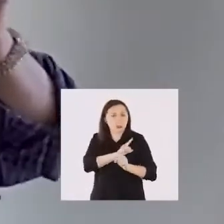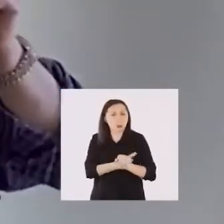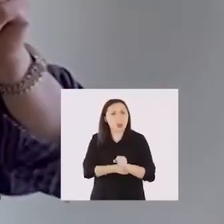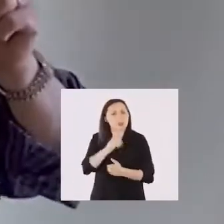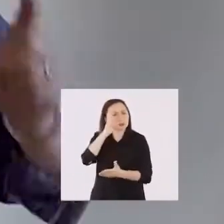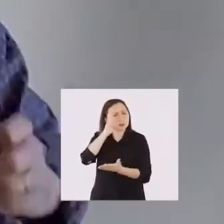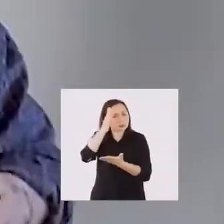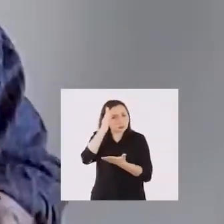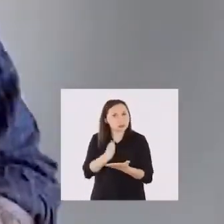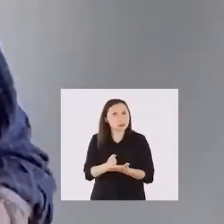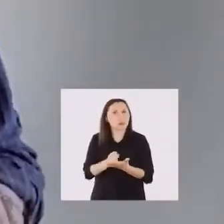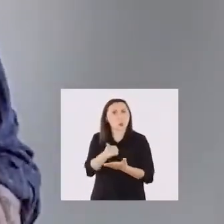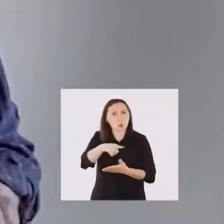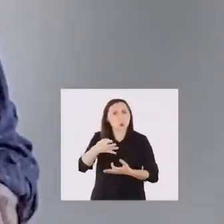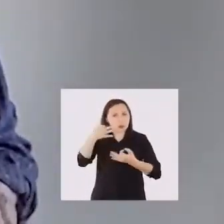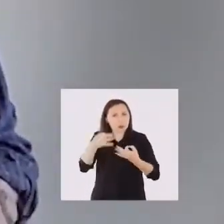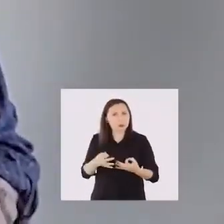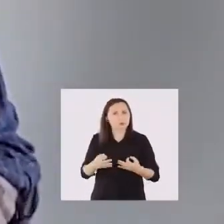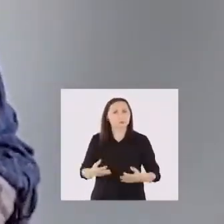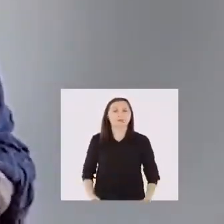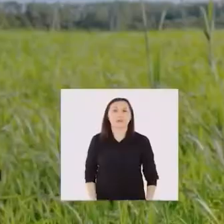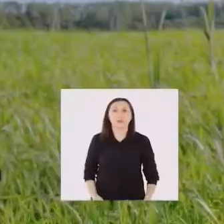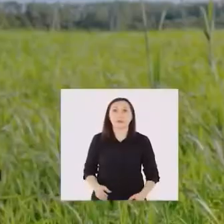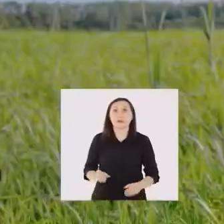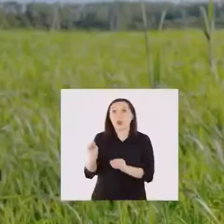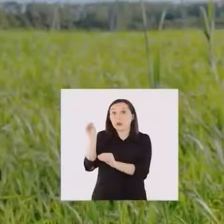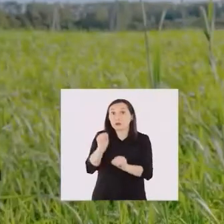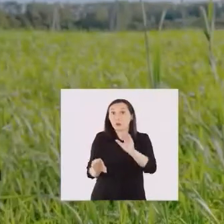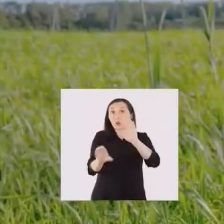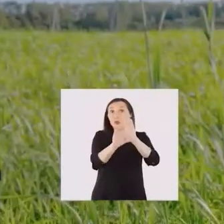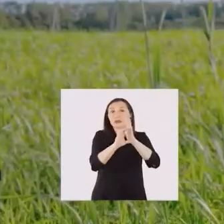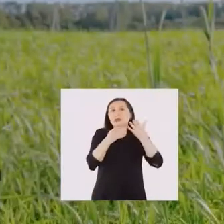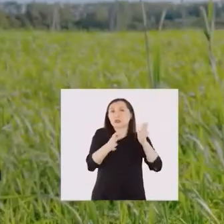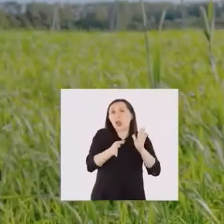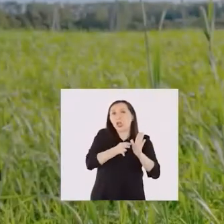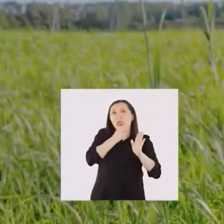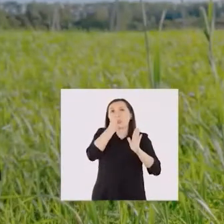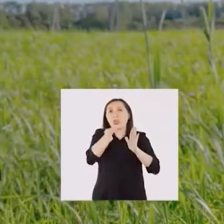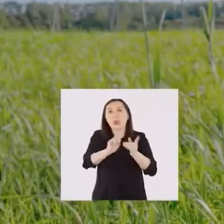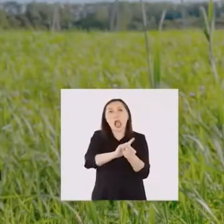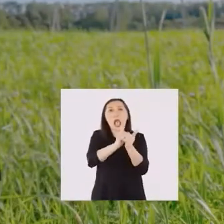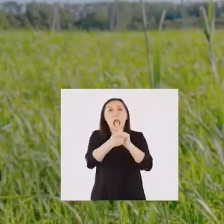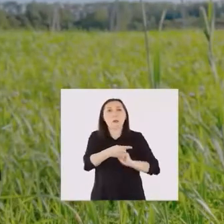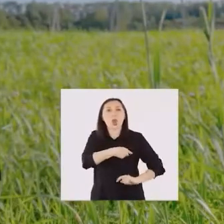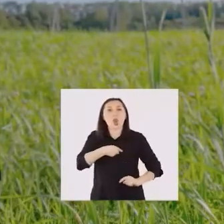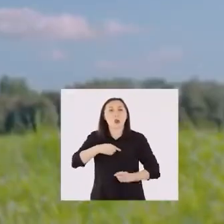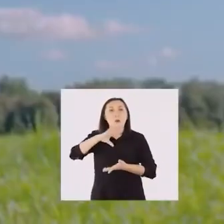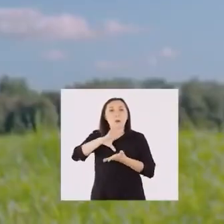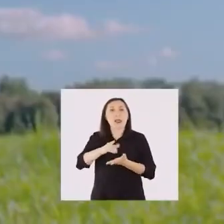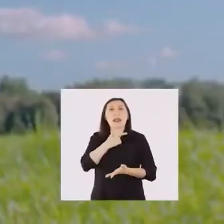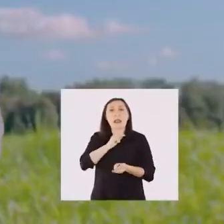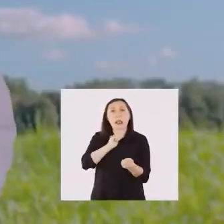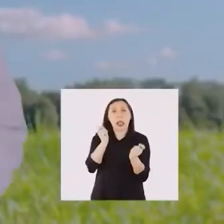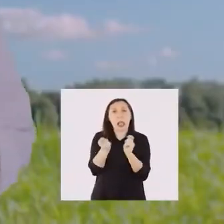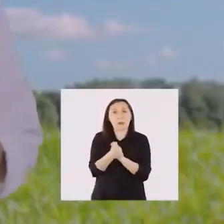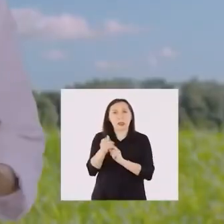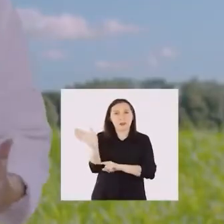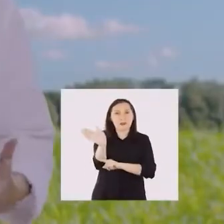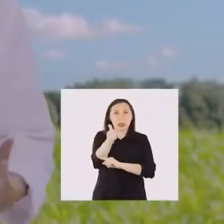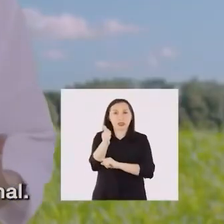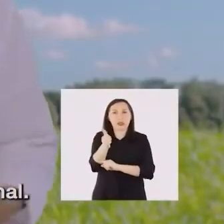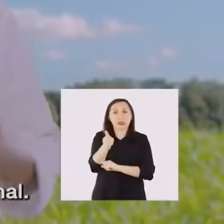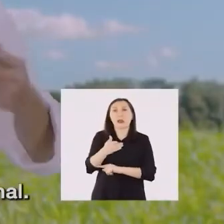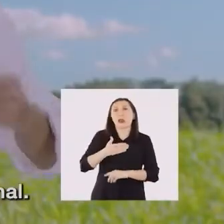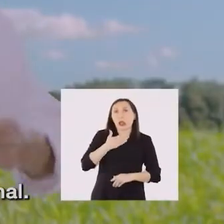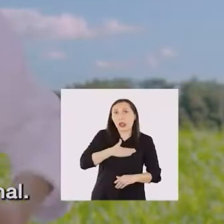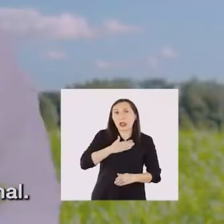con fuerza y decisión. Ténganlo presente. Y en la constituyente ya propusieron cambiar el nombre al país y nos quieren cambiar la